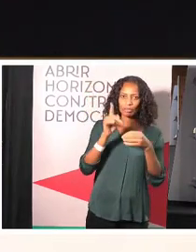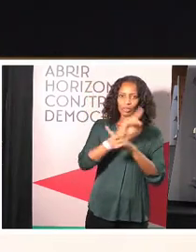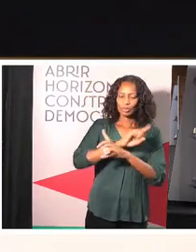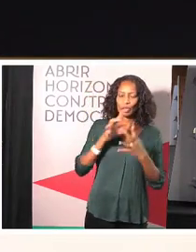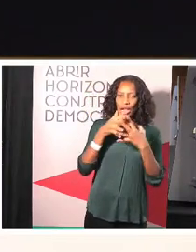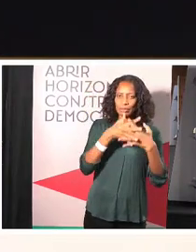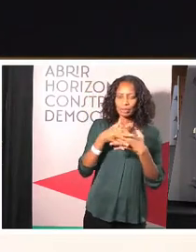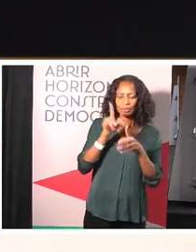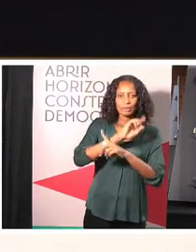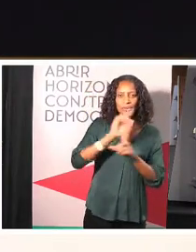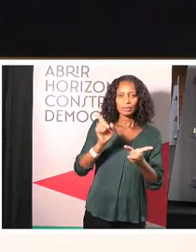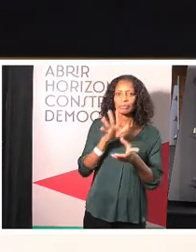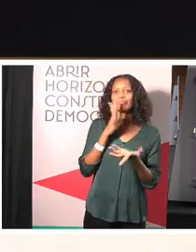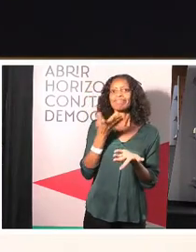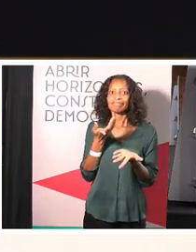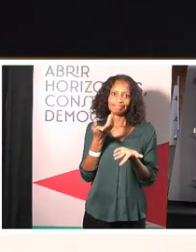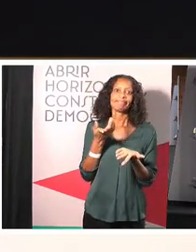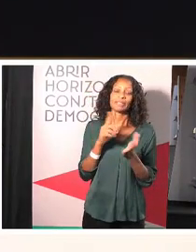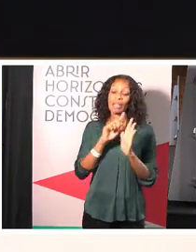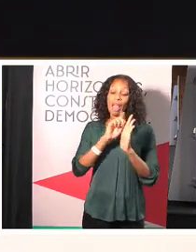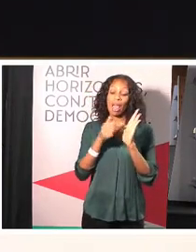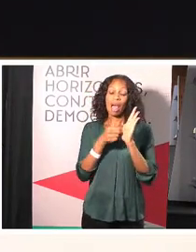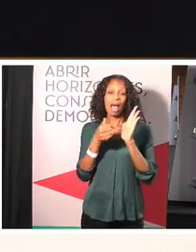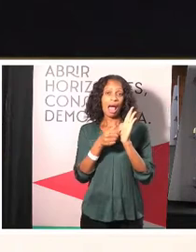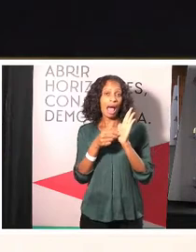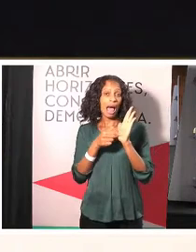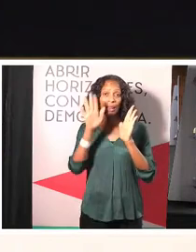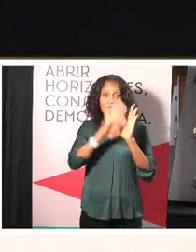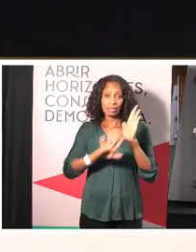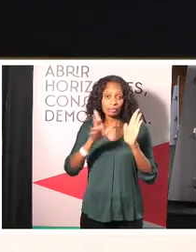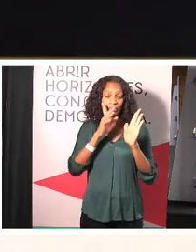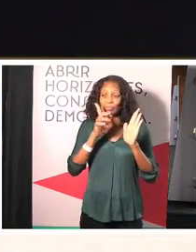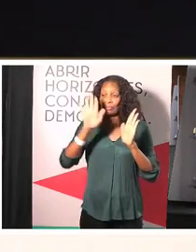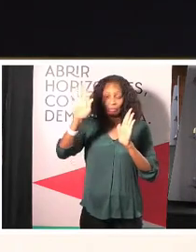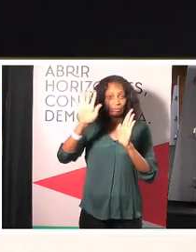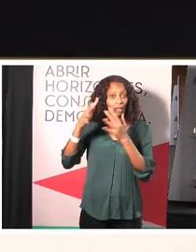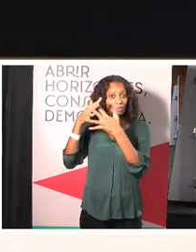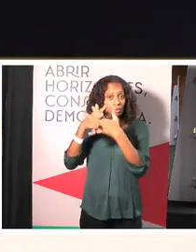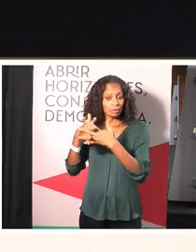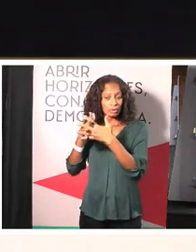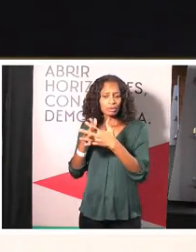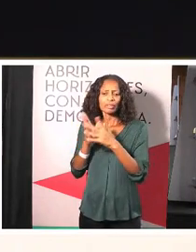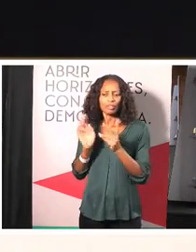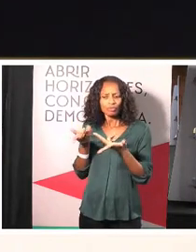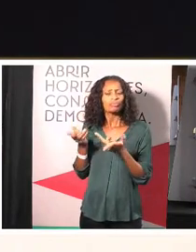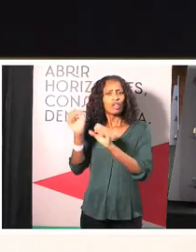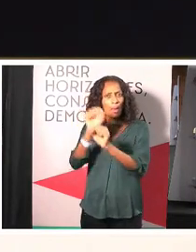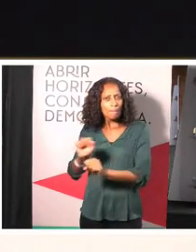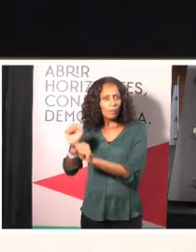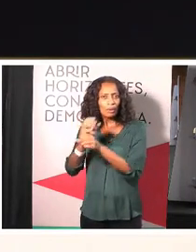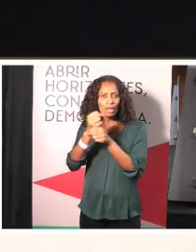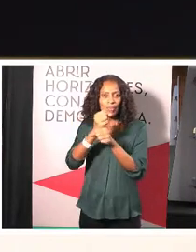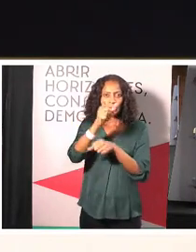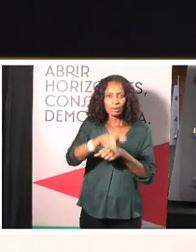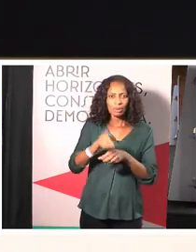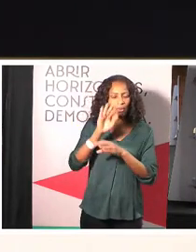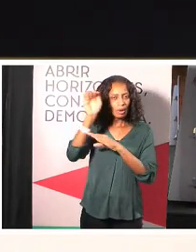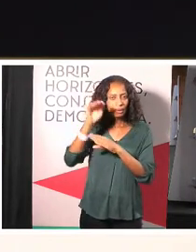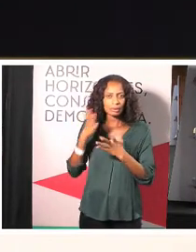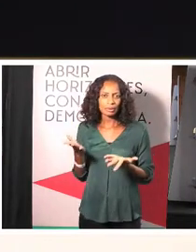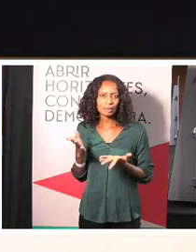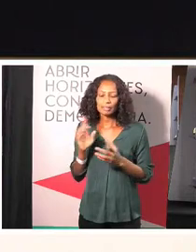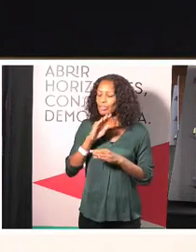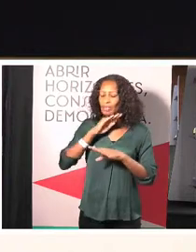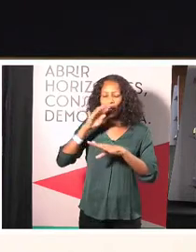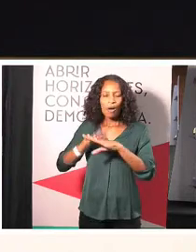leyes de trabajo nacional. Y otros casos, como el caso, por ejemplo, de injerencia de Facebook en las elecciones